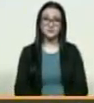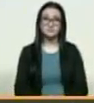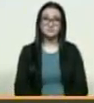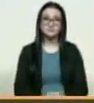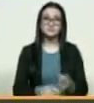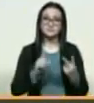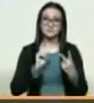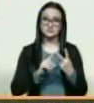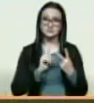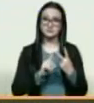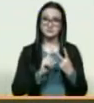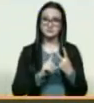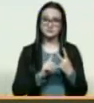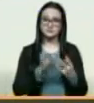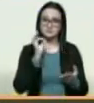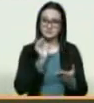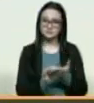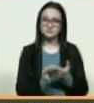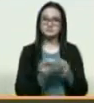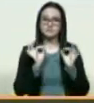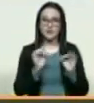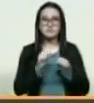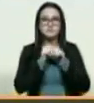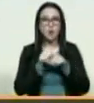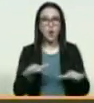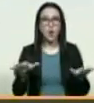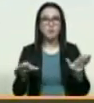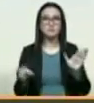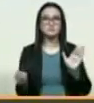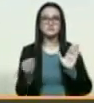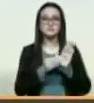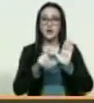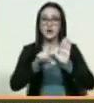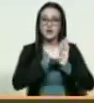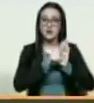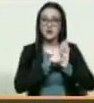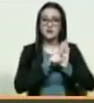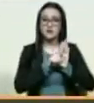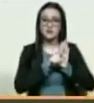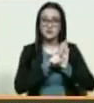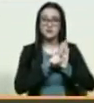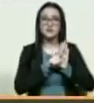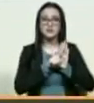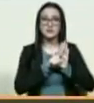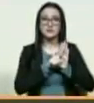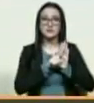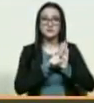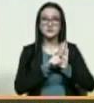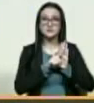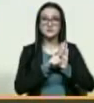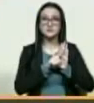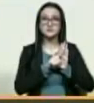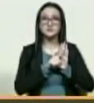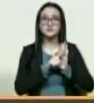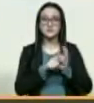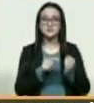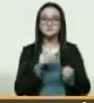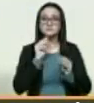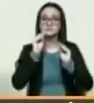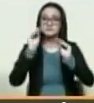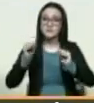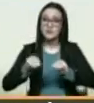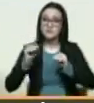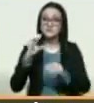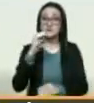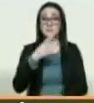Segundo, publíquese el presente decreto constituyente en la Gaceta Oficial de la República Bolivariana de Venezuela y comuníquese a la ciudadana Tibisay